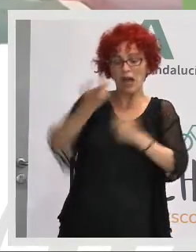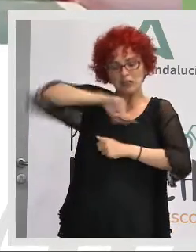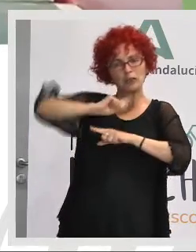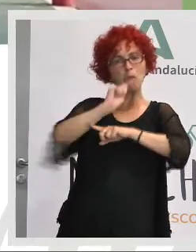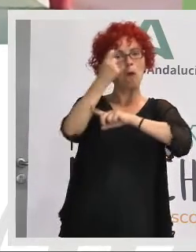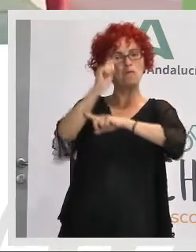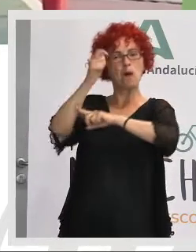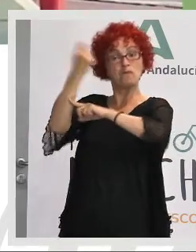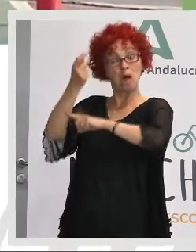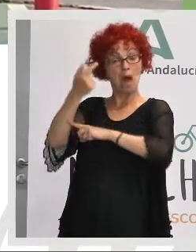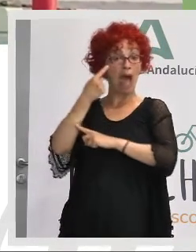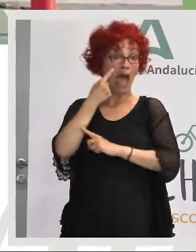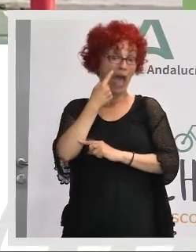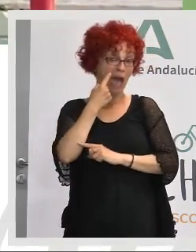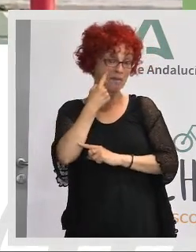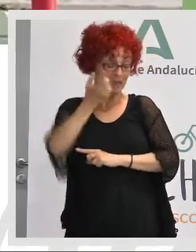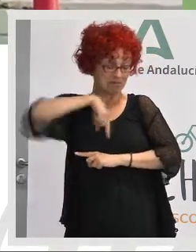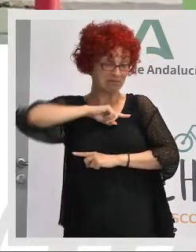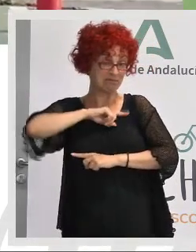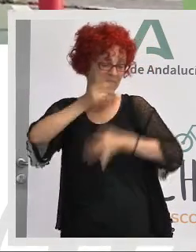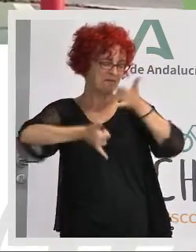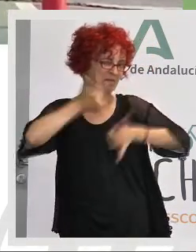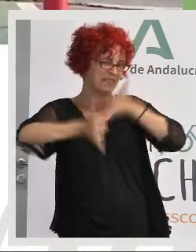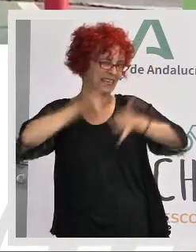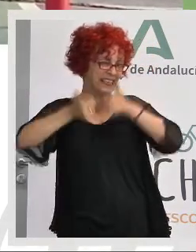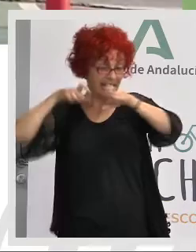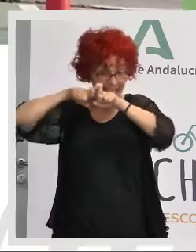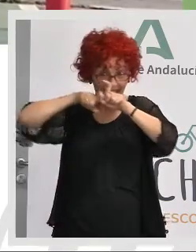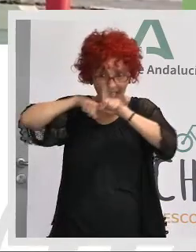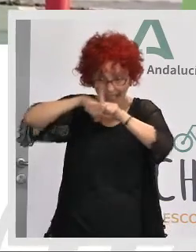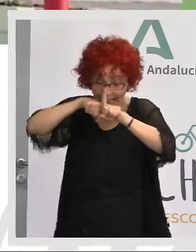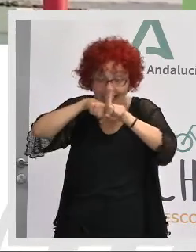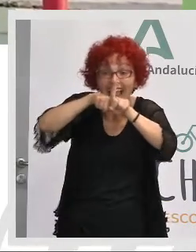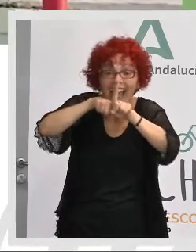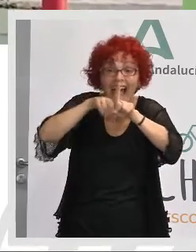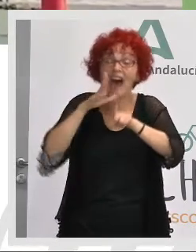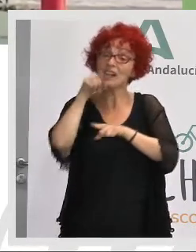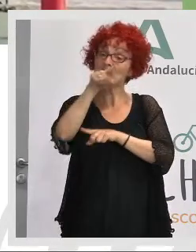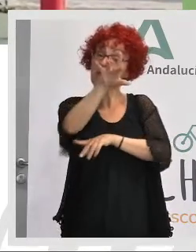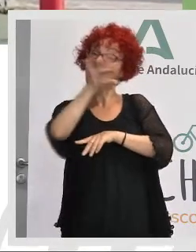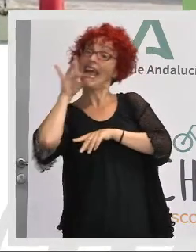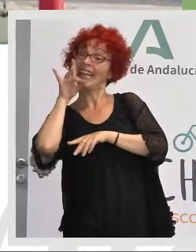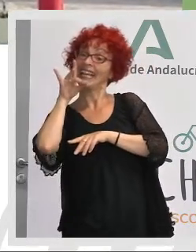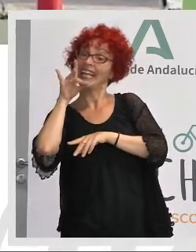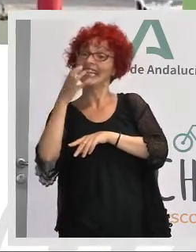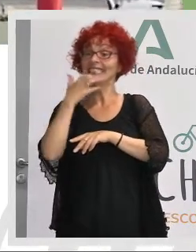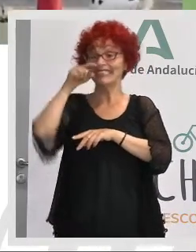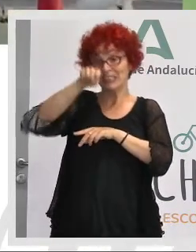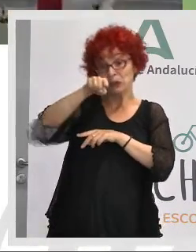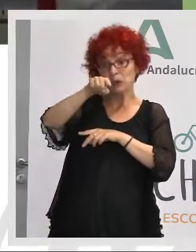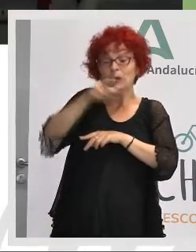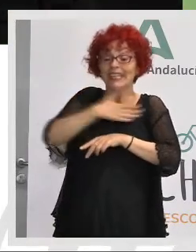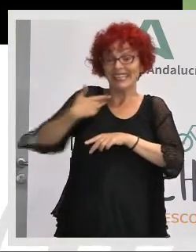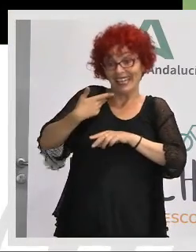¿Ves cómo te estamos poniendo con la bici y los talones? Ahora tú eliges si poner los pies en los